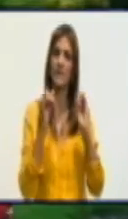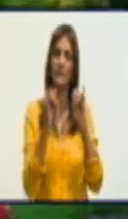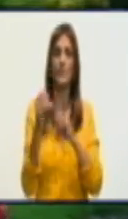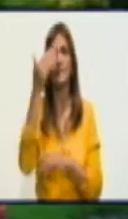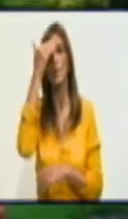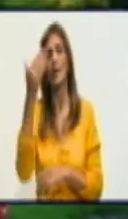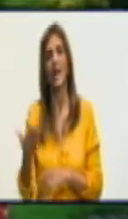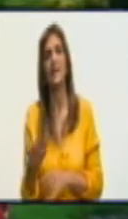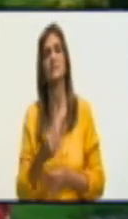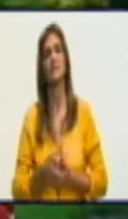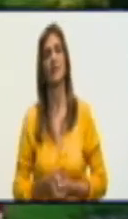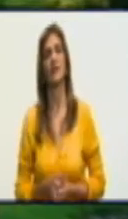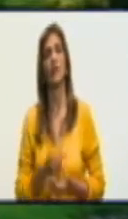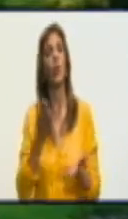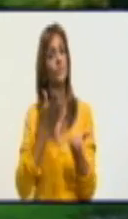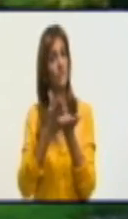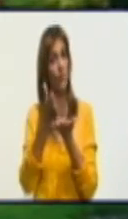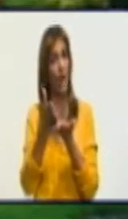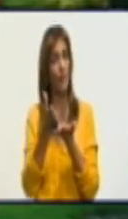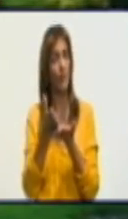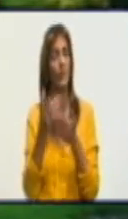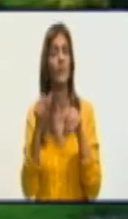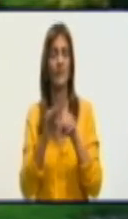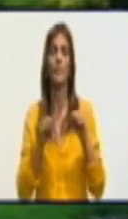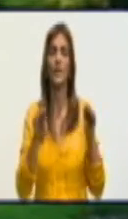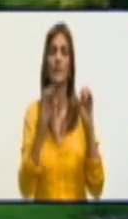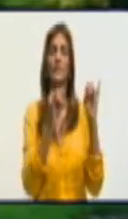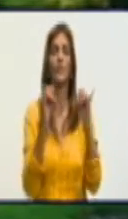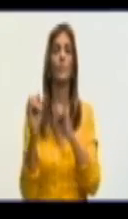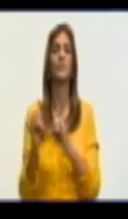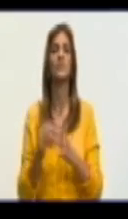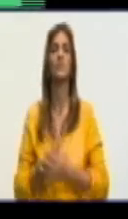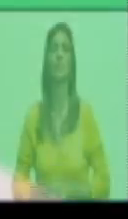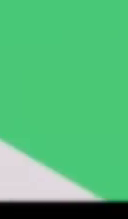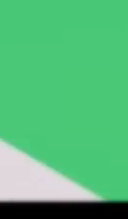Gracias, doctora. Continuamos en nuestro panel informativo.